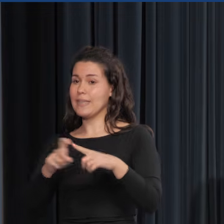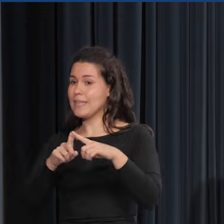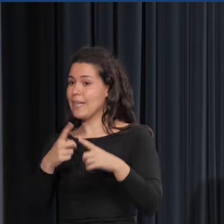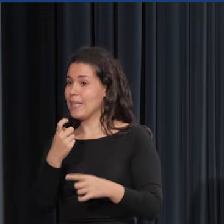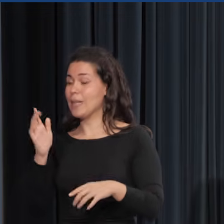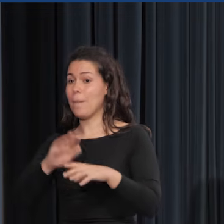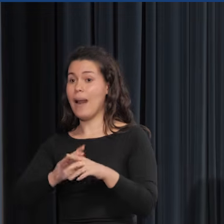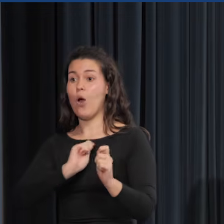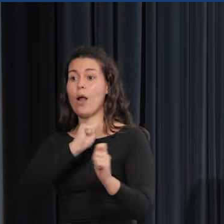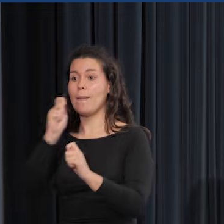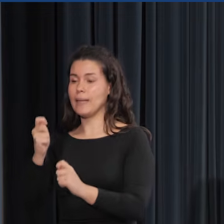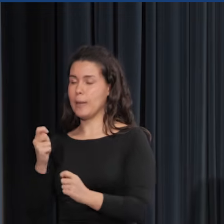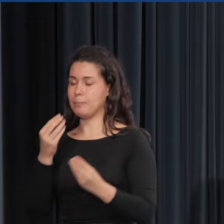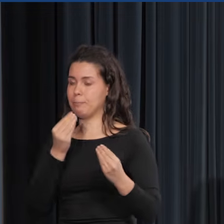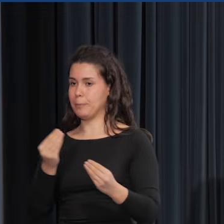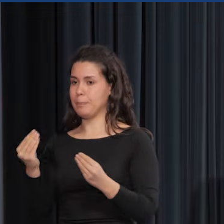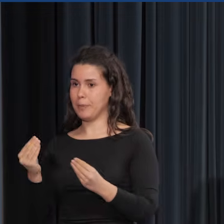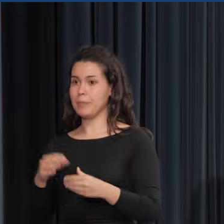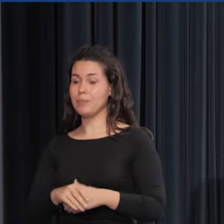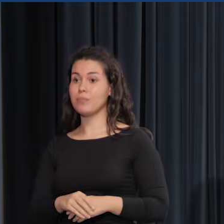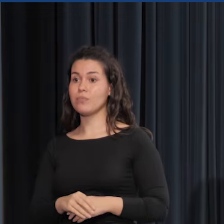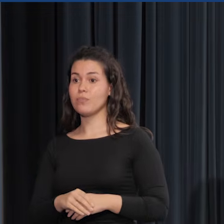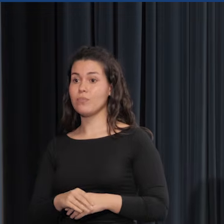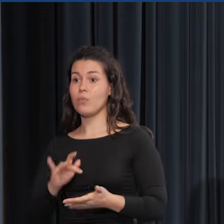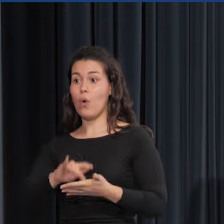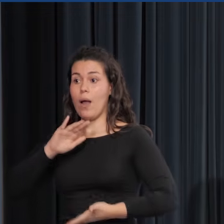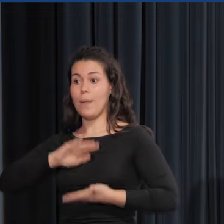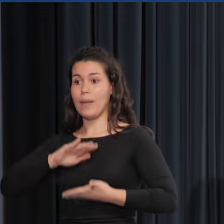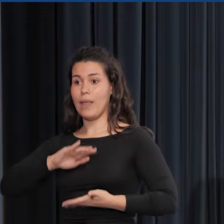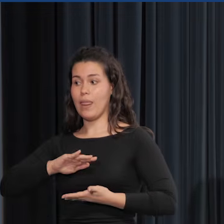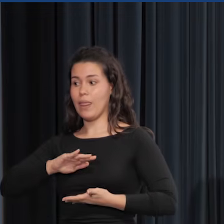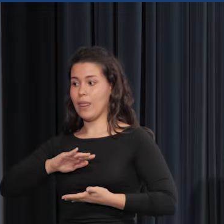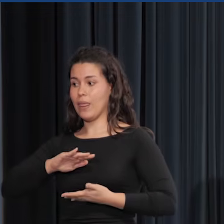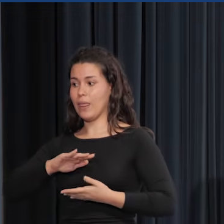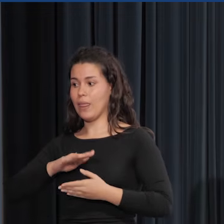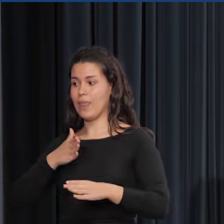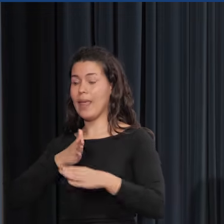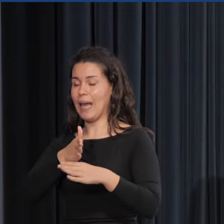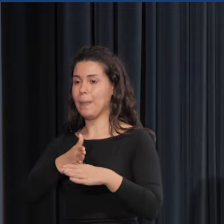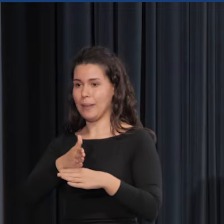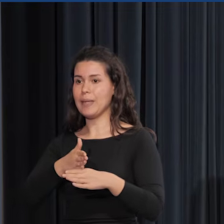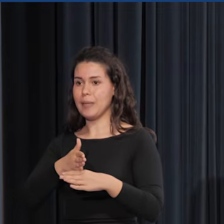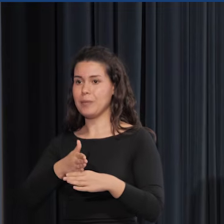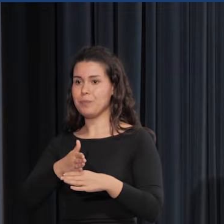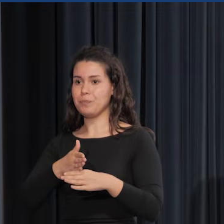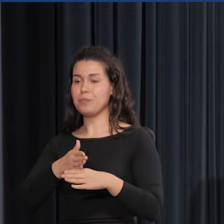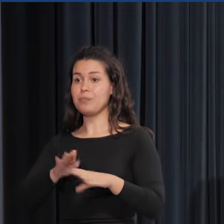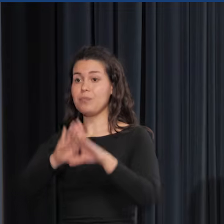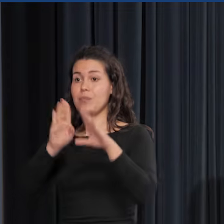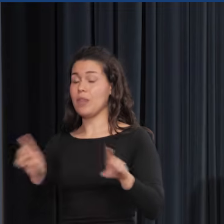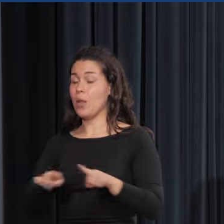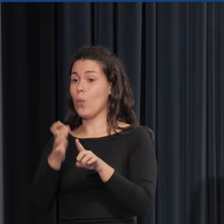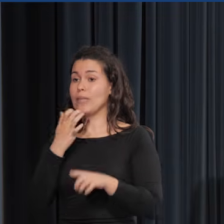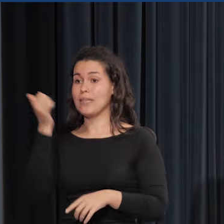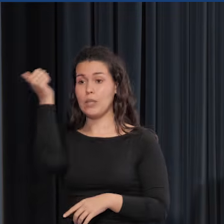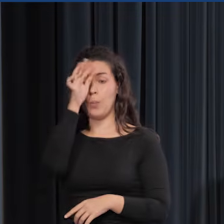una carpintera competente, cuando la habilidad de carpintería nada tiene que ver con las percepciones culturales de ser hombre o